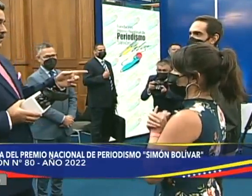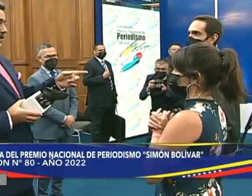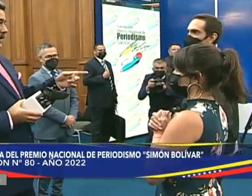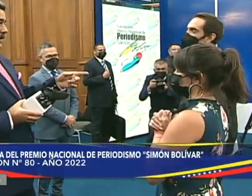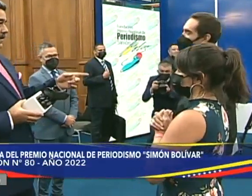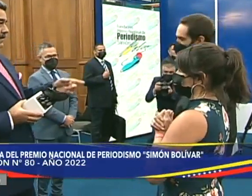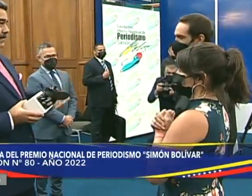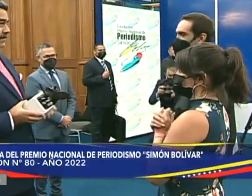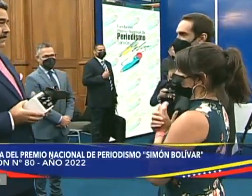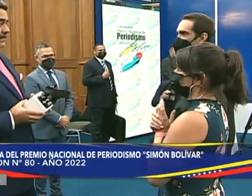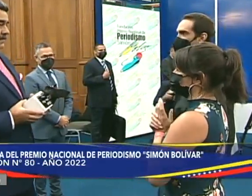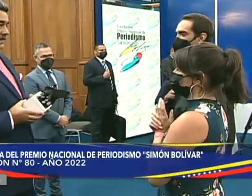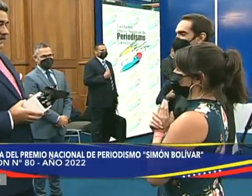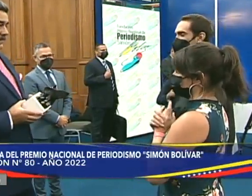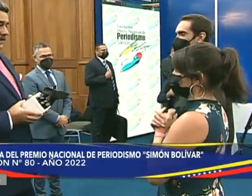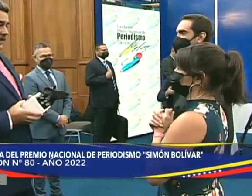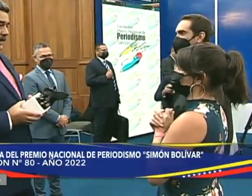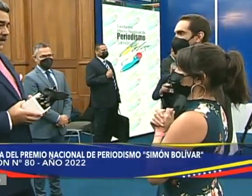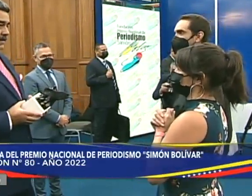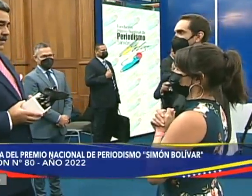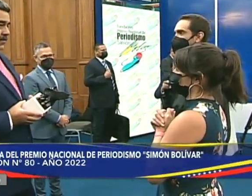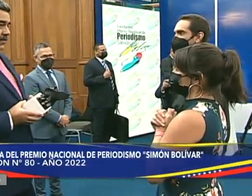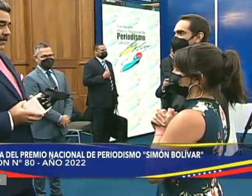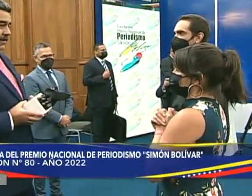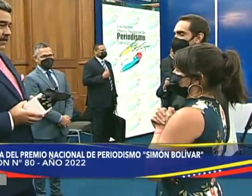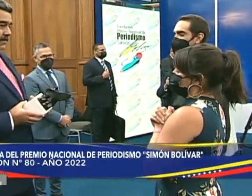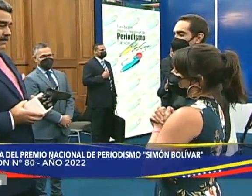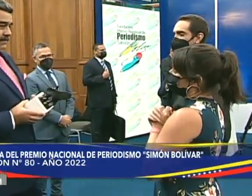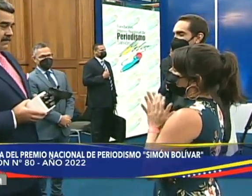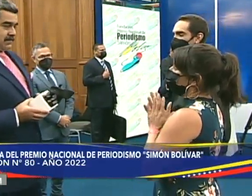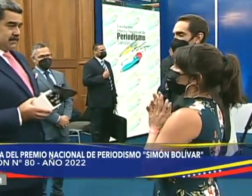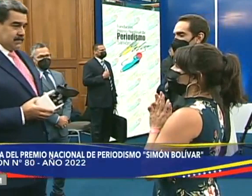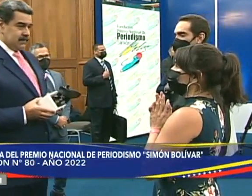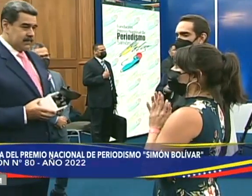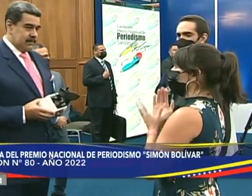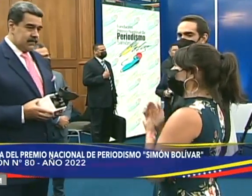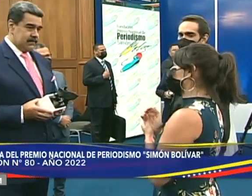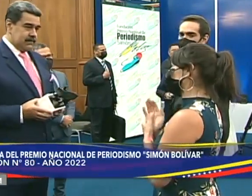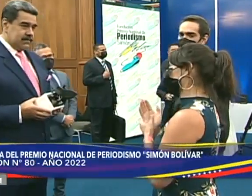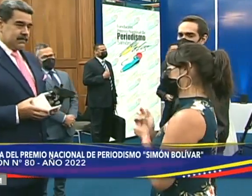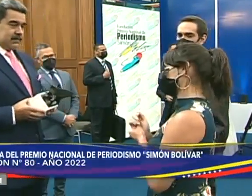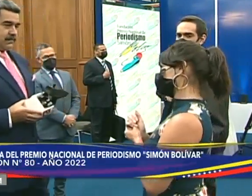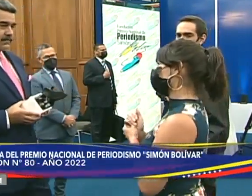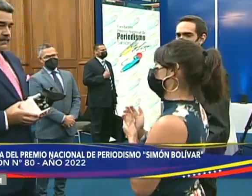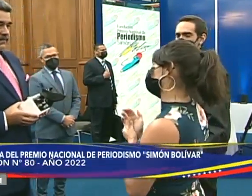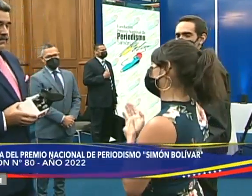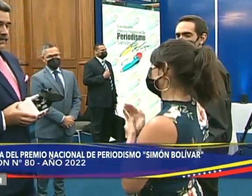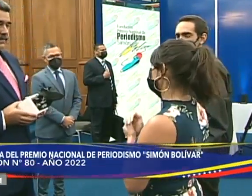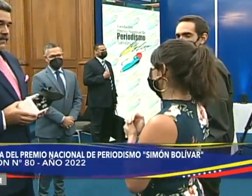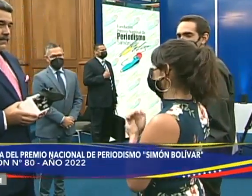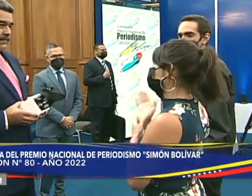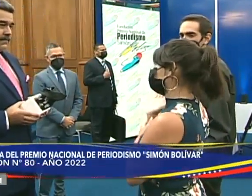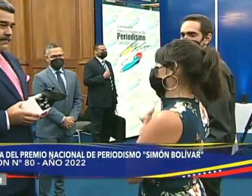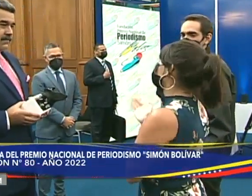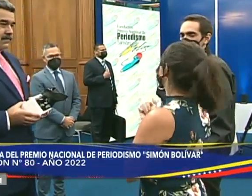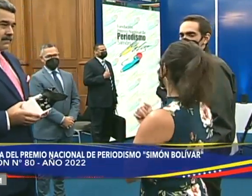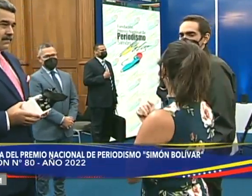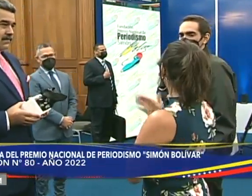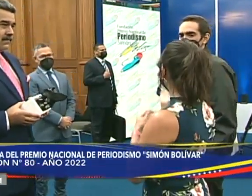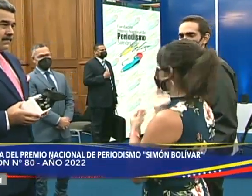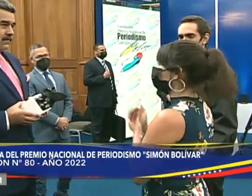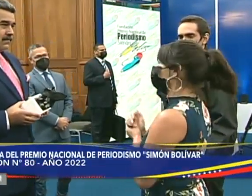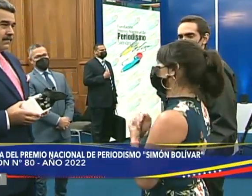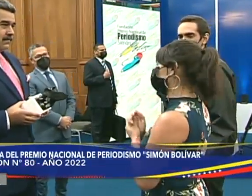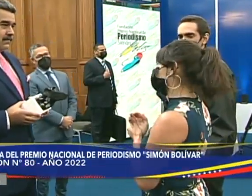redes sociales que han permitido la transformación, la defensa de las